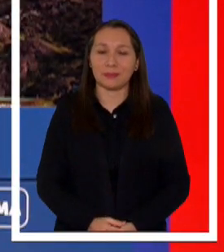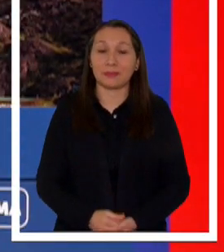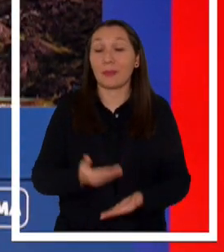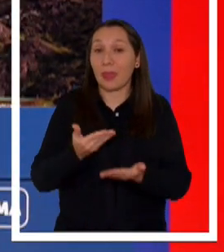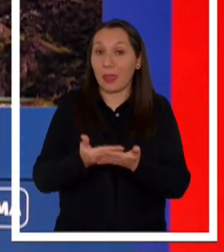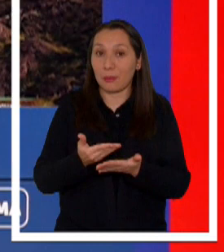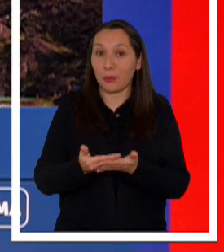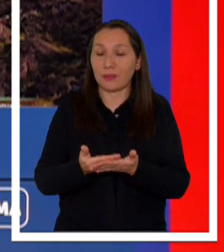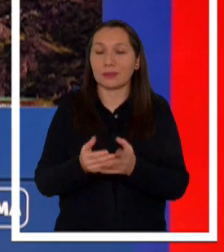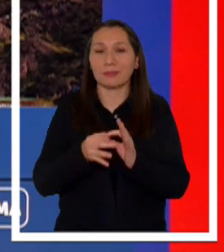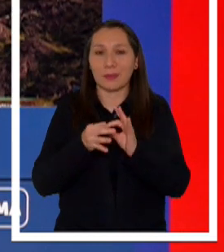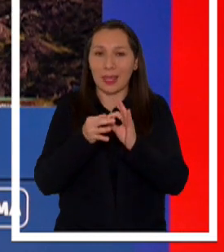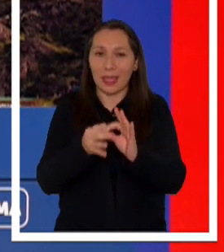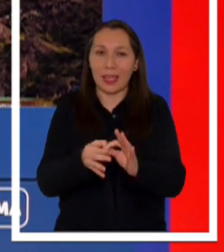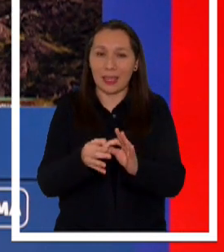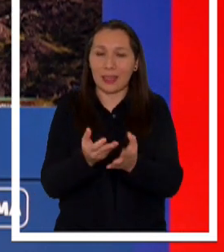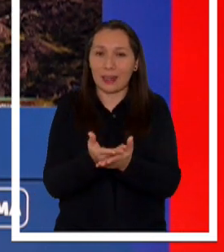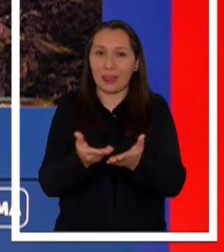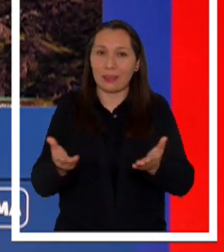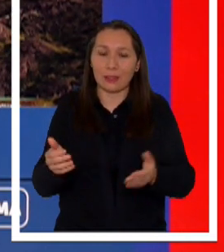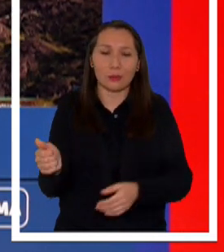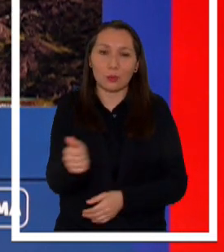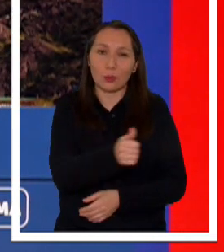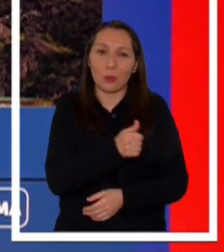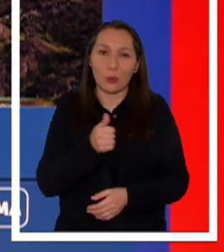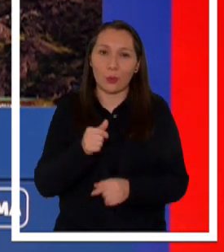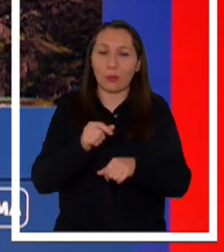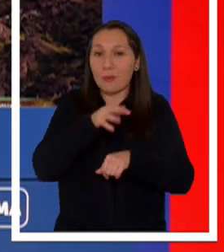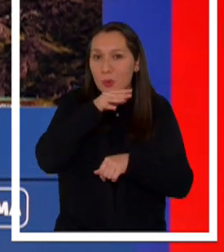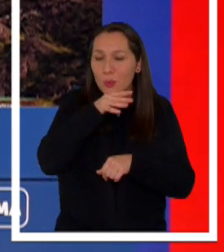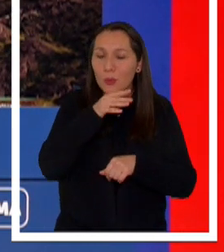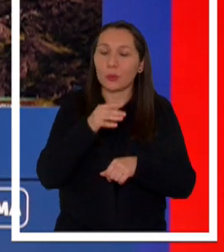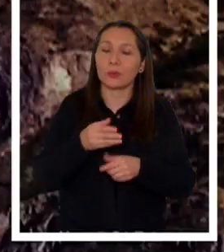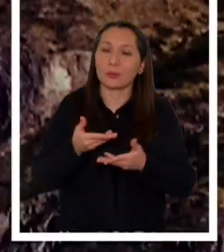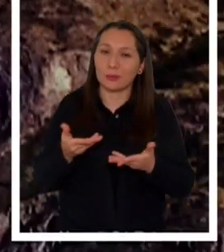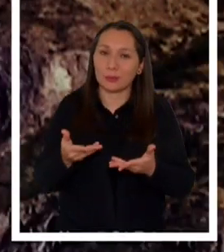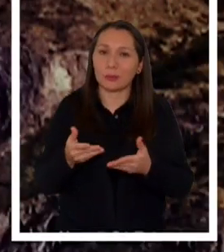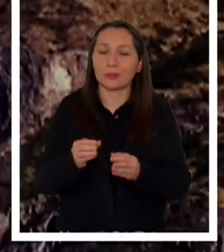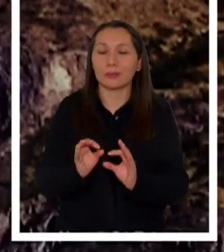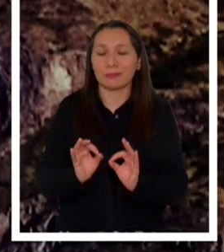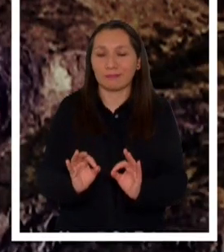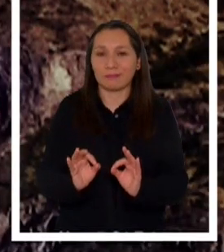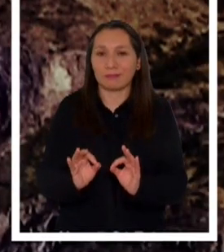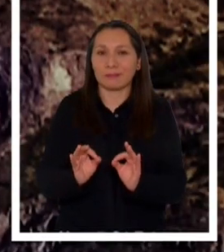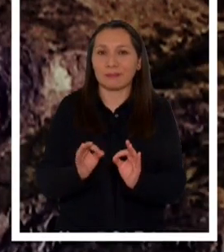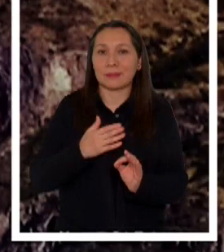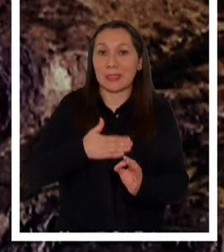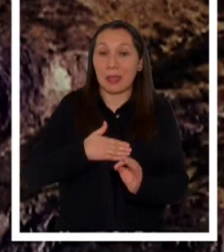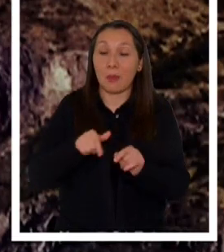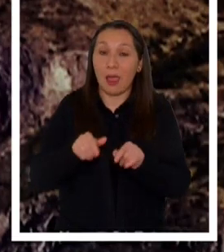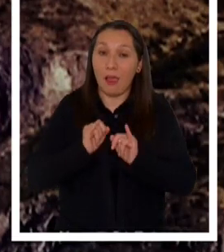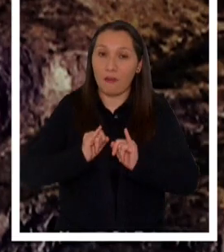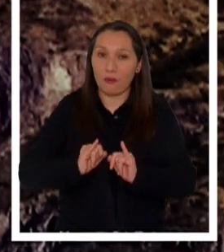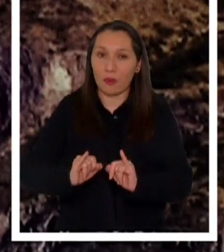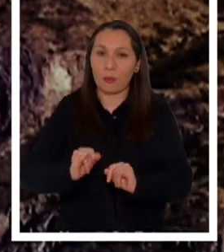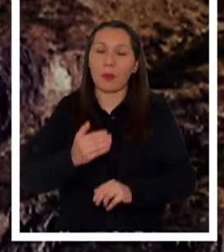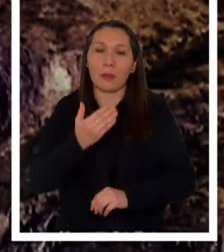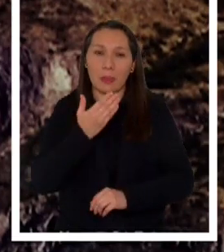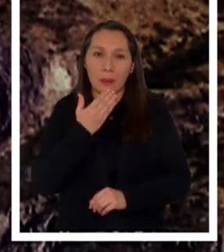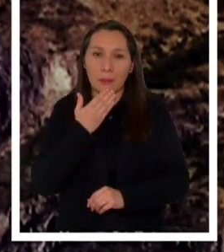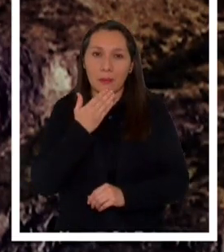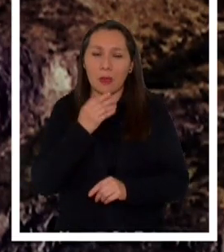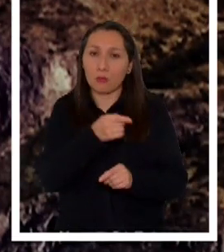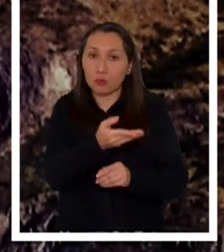aprovechamos de agradecerle a todos por por estos minutos y por supuesto Esperamos que esta información también